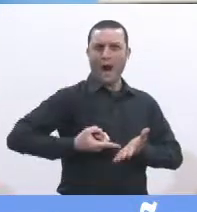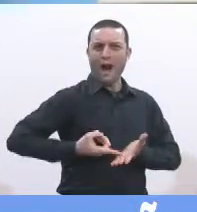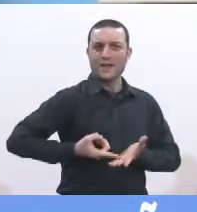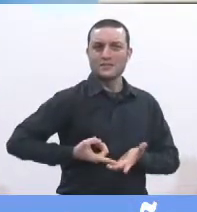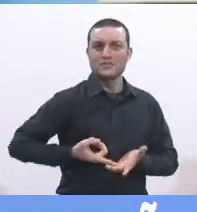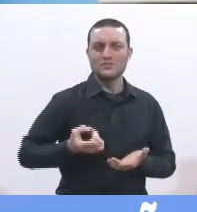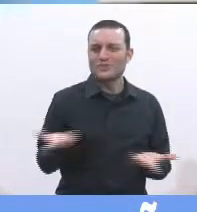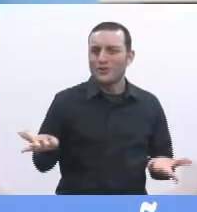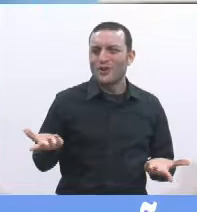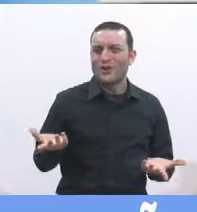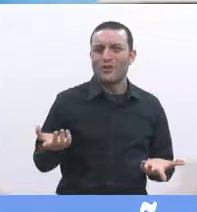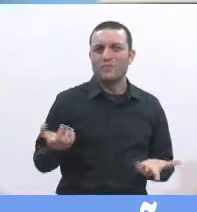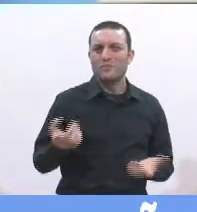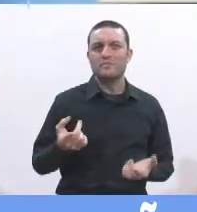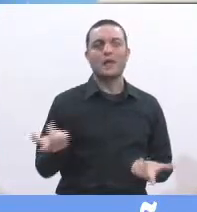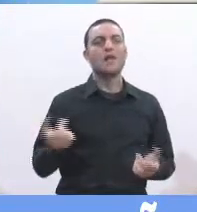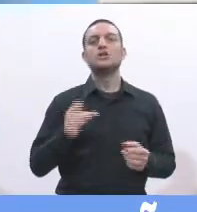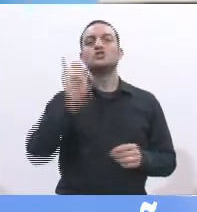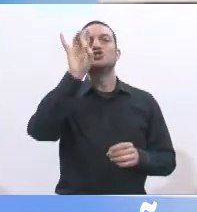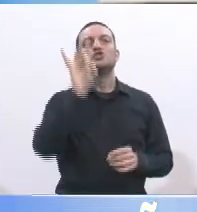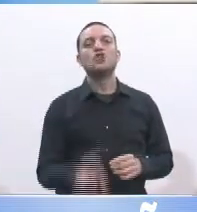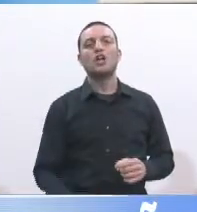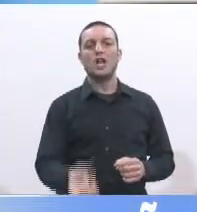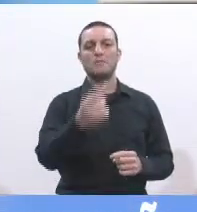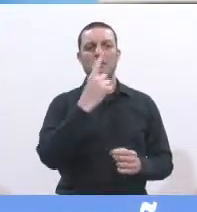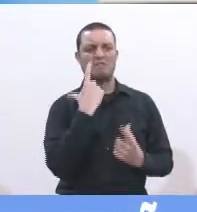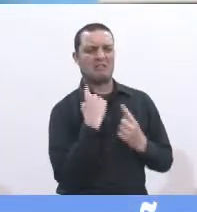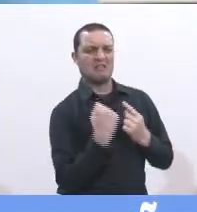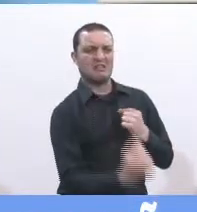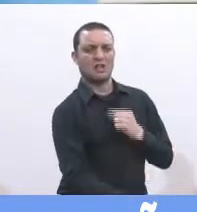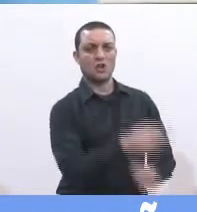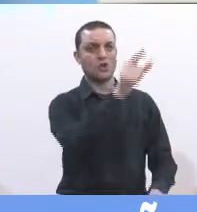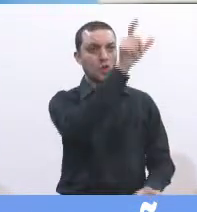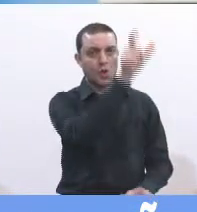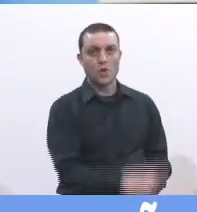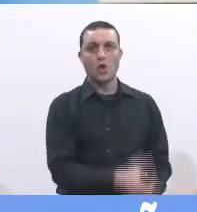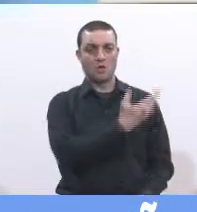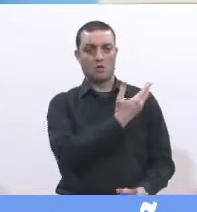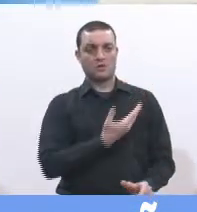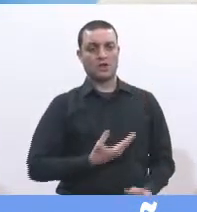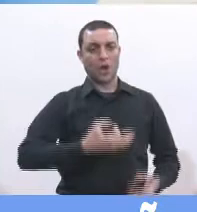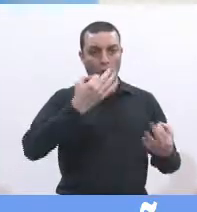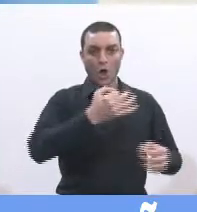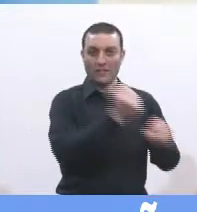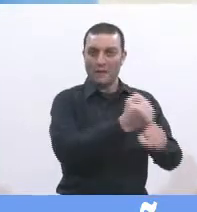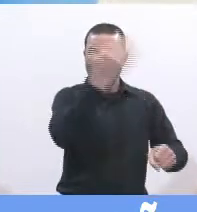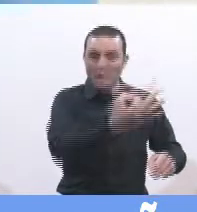culpables aquellas gestiones que son eficientes. Y para eso le sacamos plata, porque es la única manera.